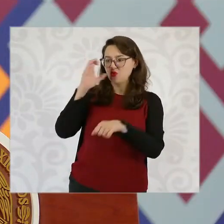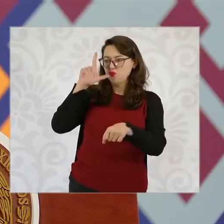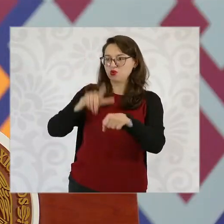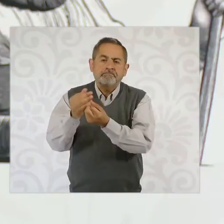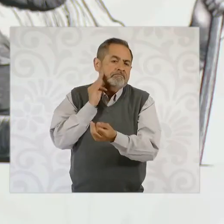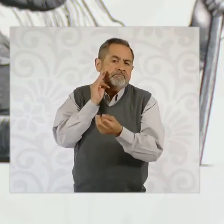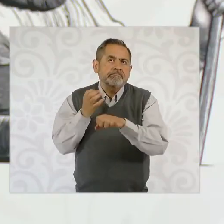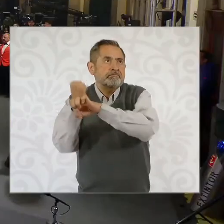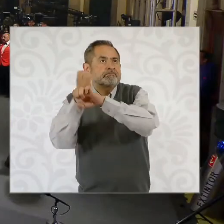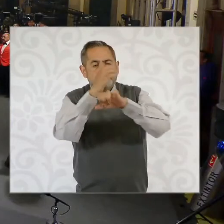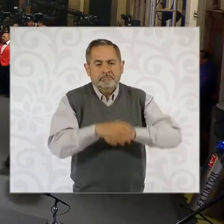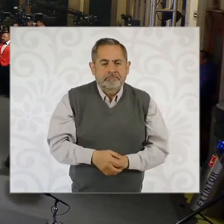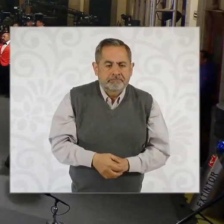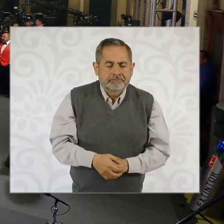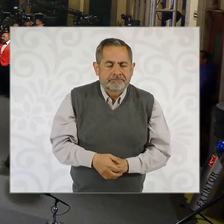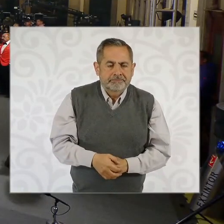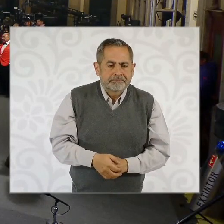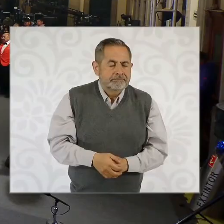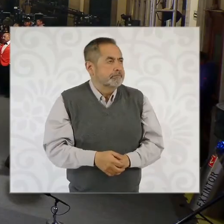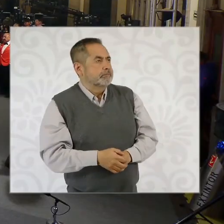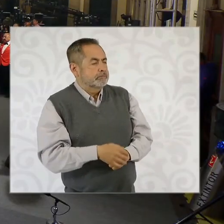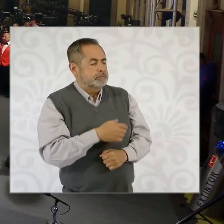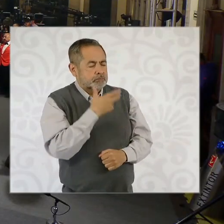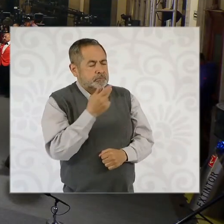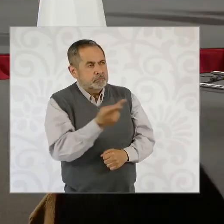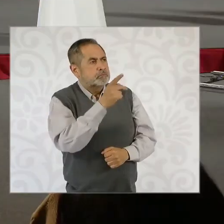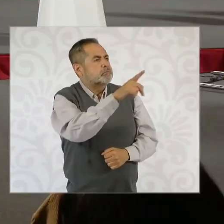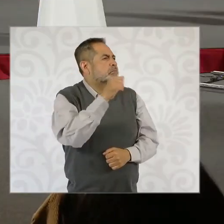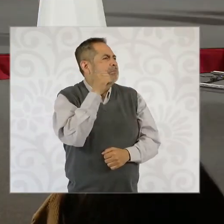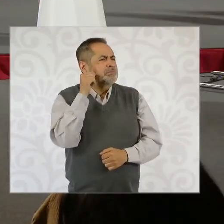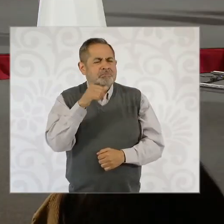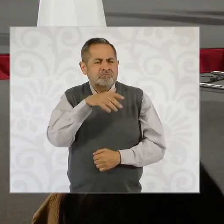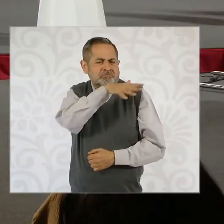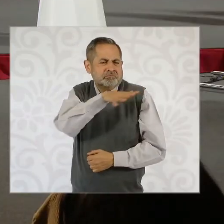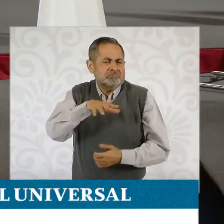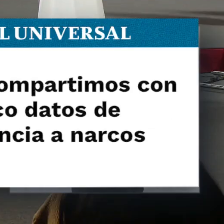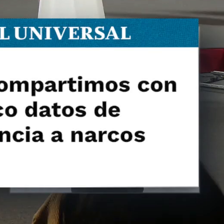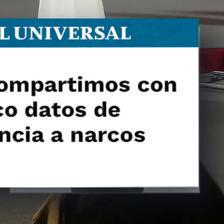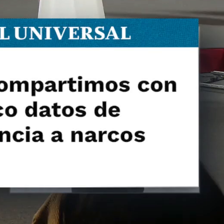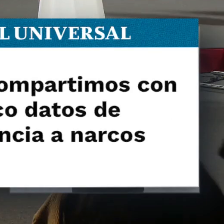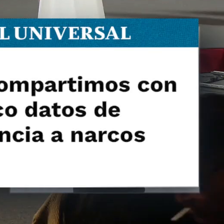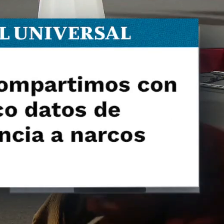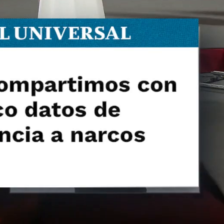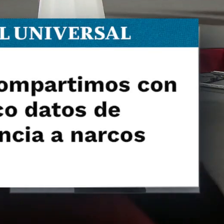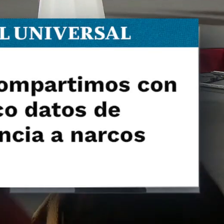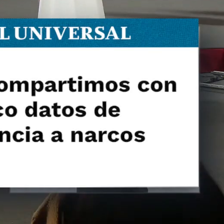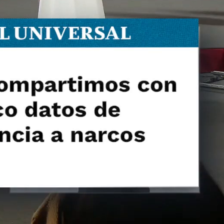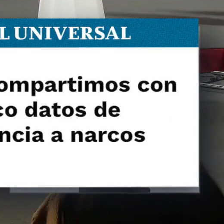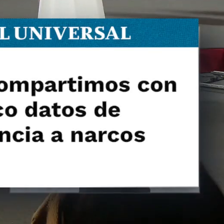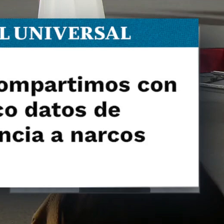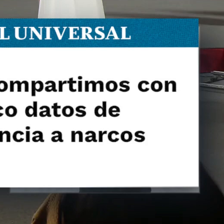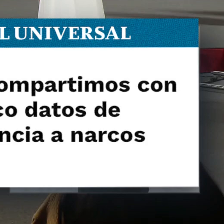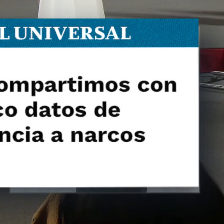somos. Finalmente, en ese sentido, ayer el comandante de Estados Unidos admite que se han incrementado pues